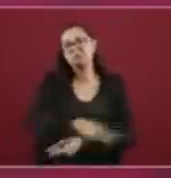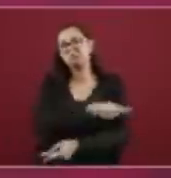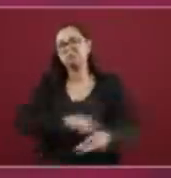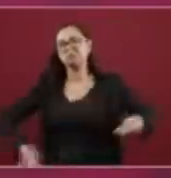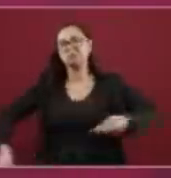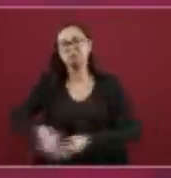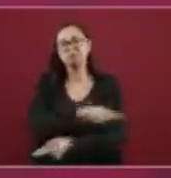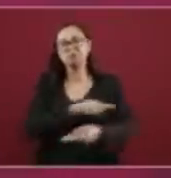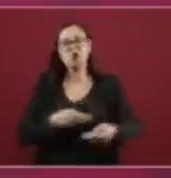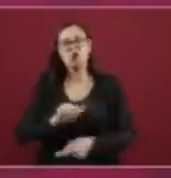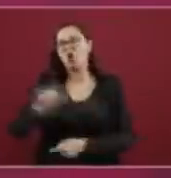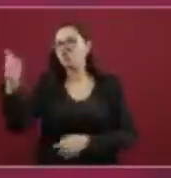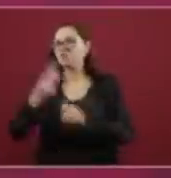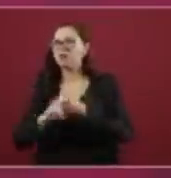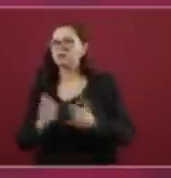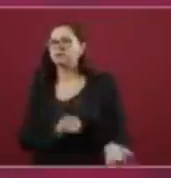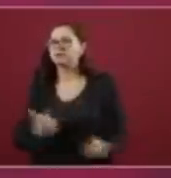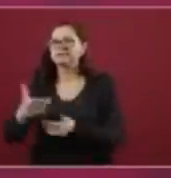Entonces,